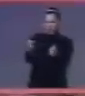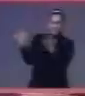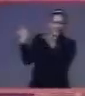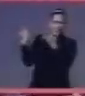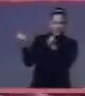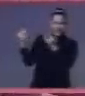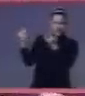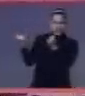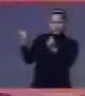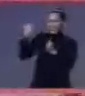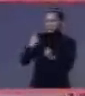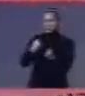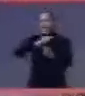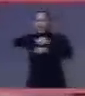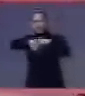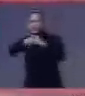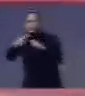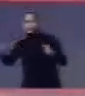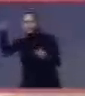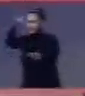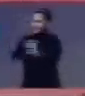llegóos Que elito